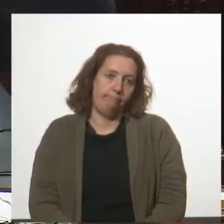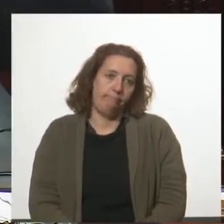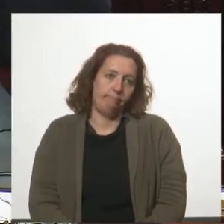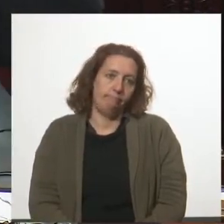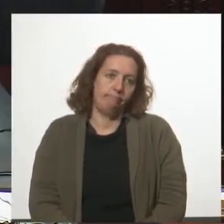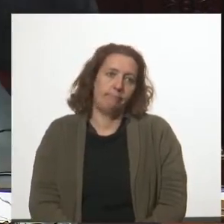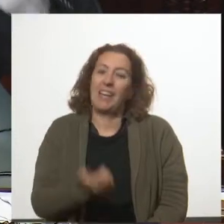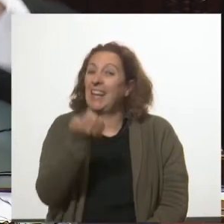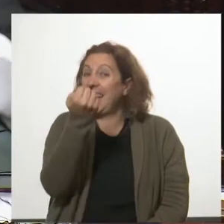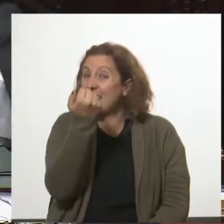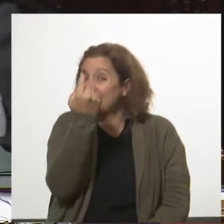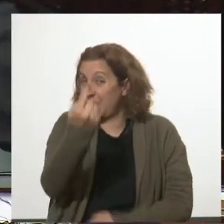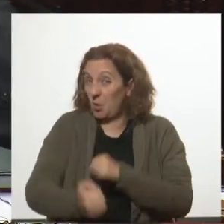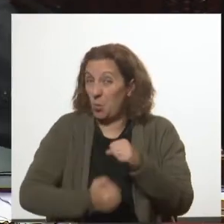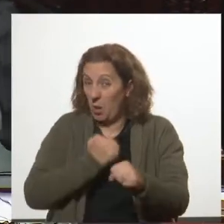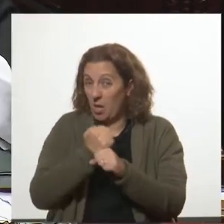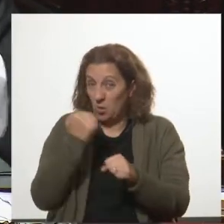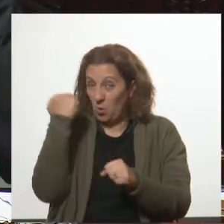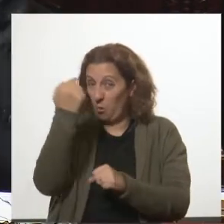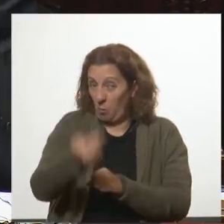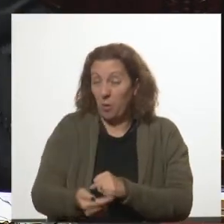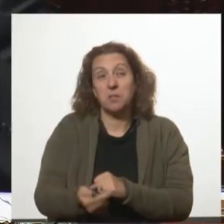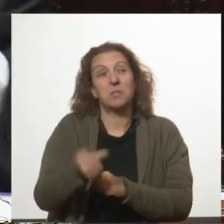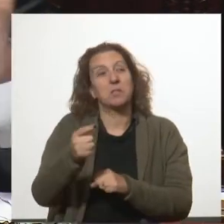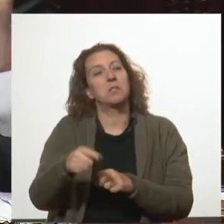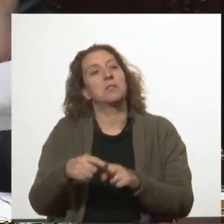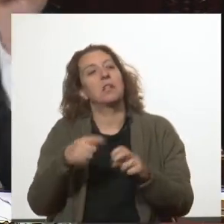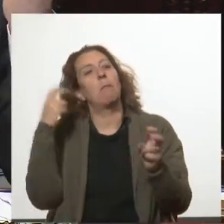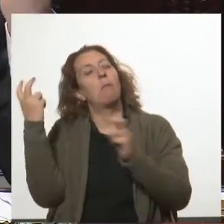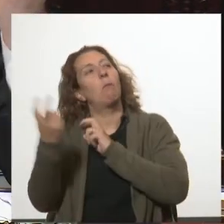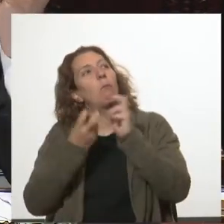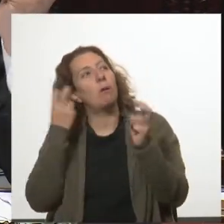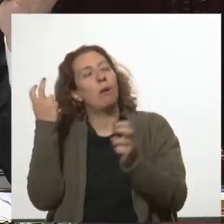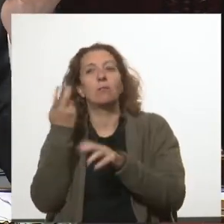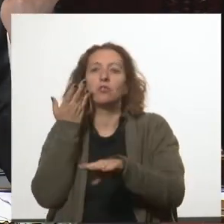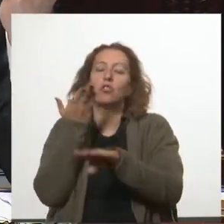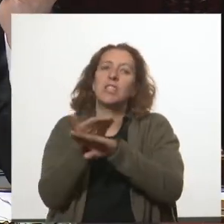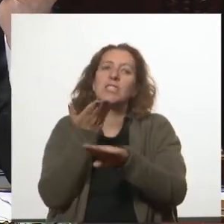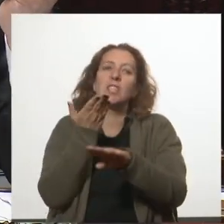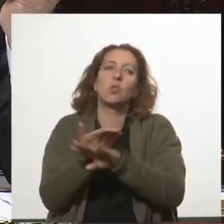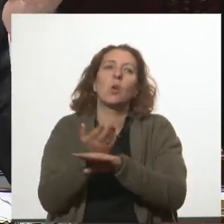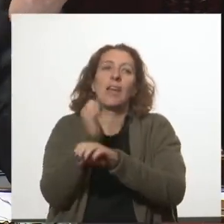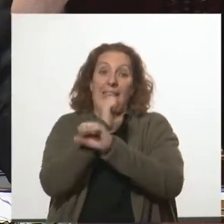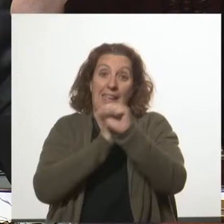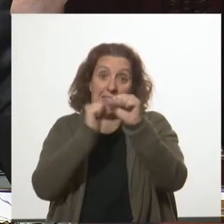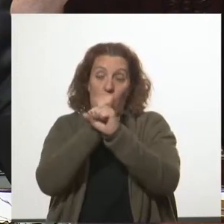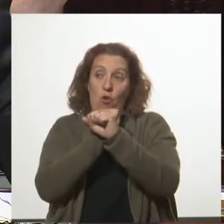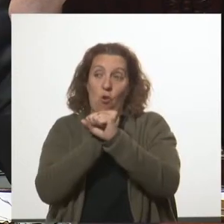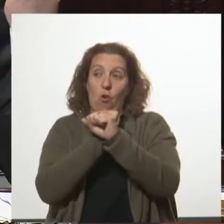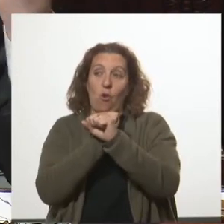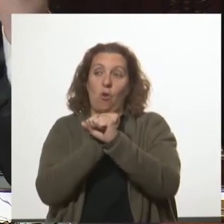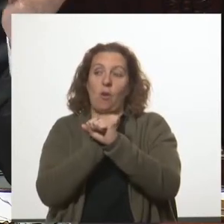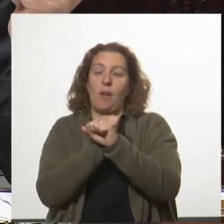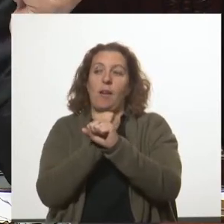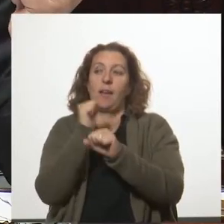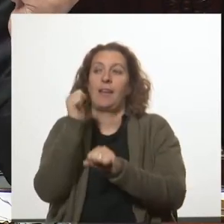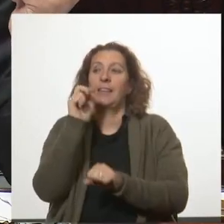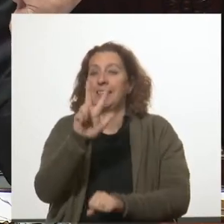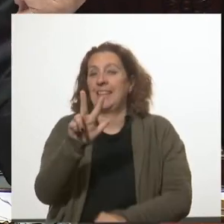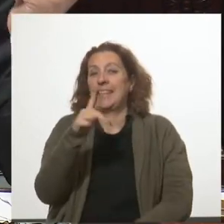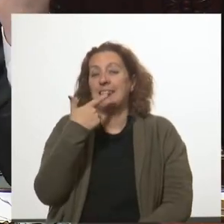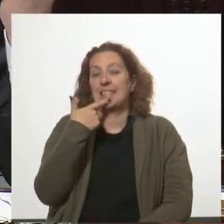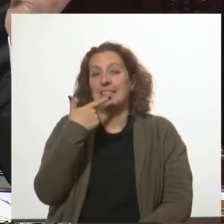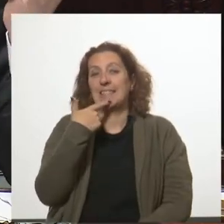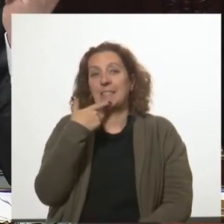casi un año después de esta búsqueda de esta solicitud del ingeniero hevia el 3 de septiembre